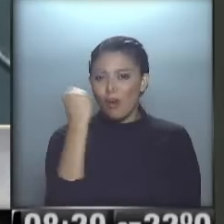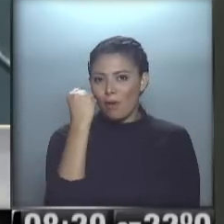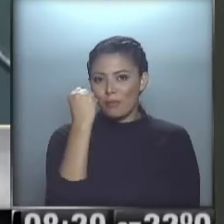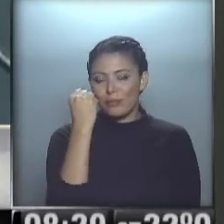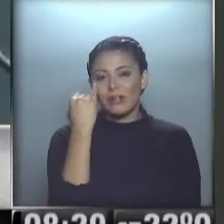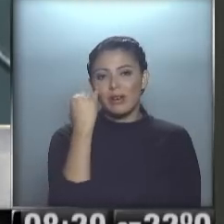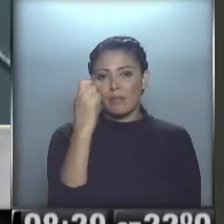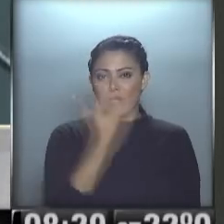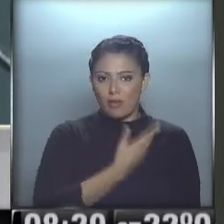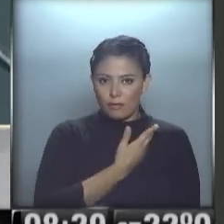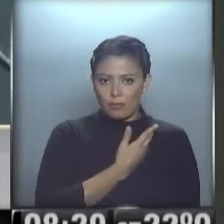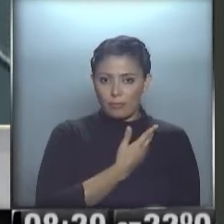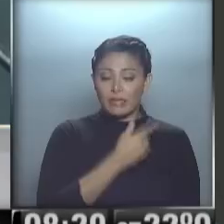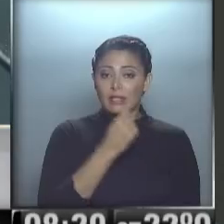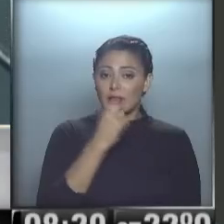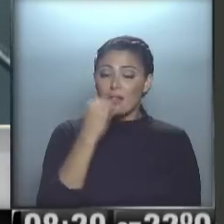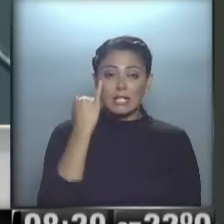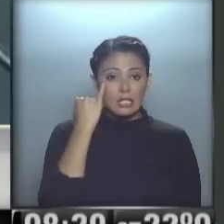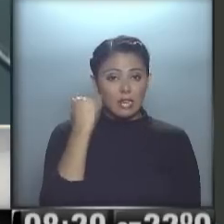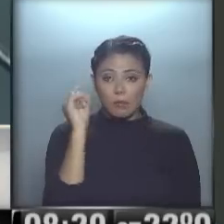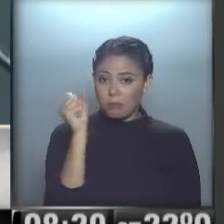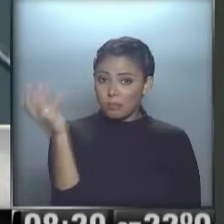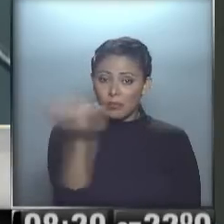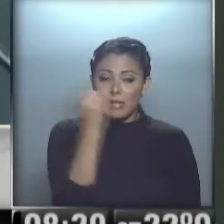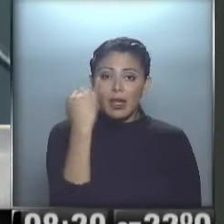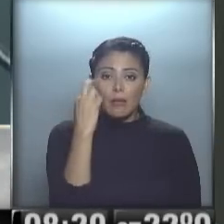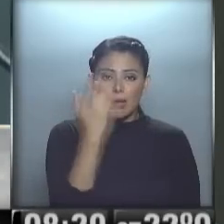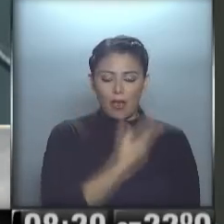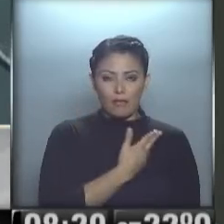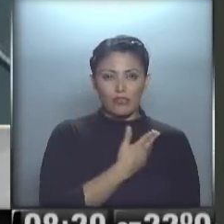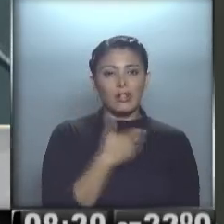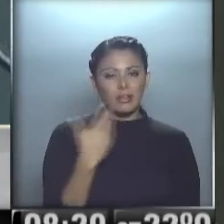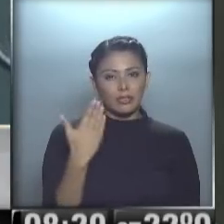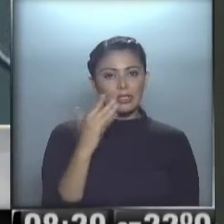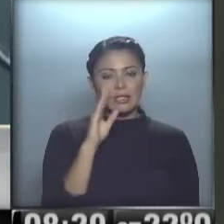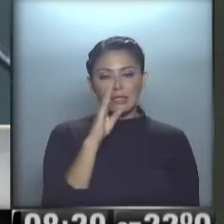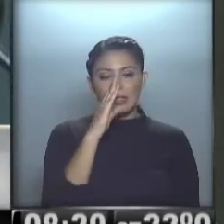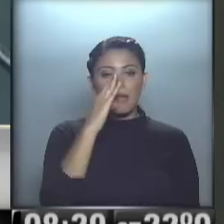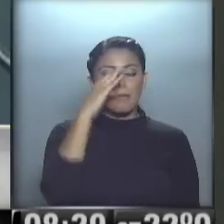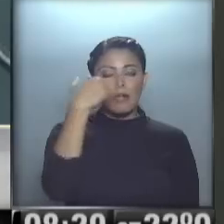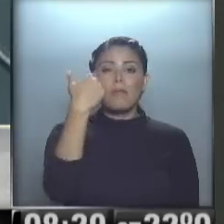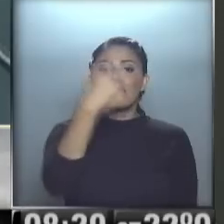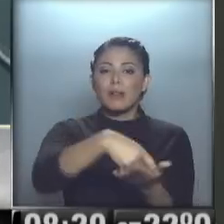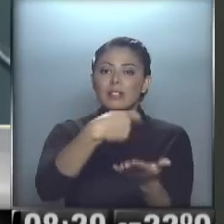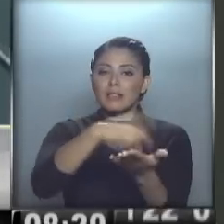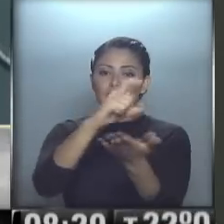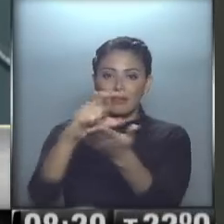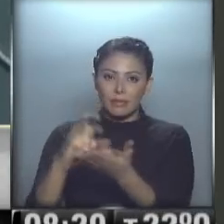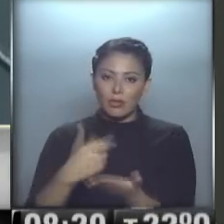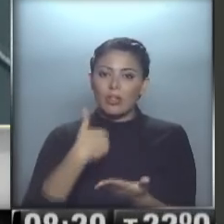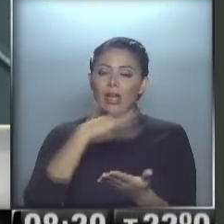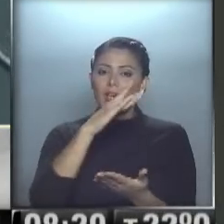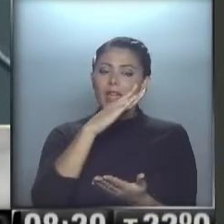de ipf con la recuperación estratégica de ipf los estímulos estarán dados Para mayor inversión a los efectos de mayor